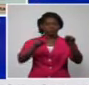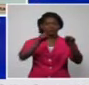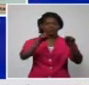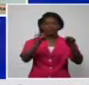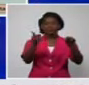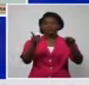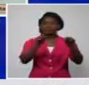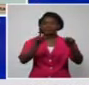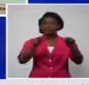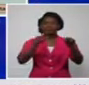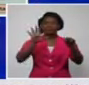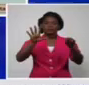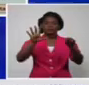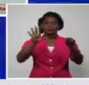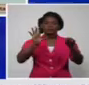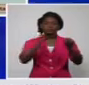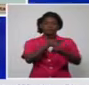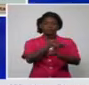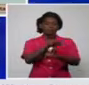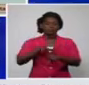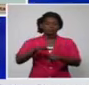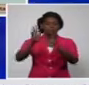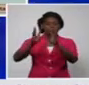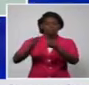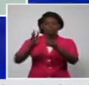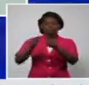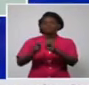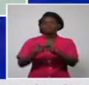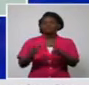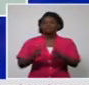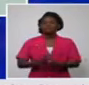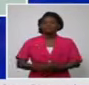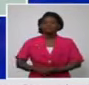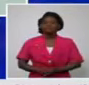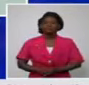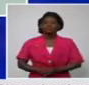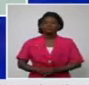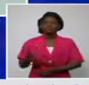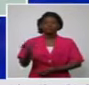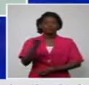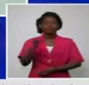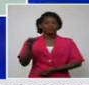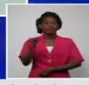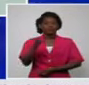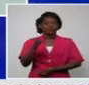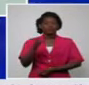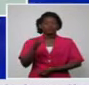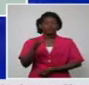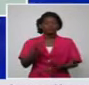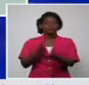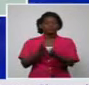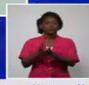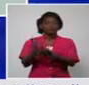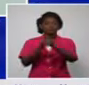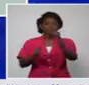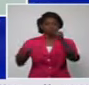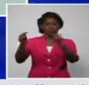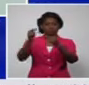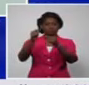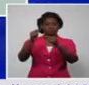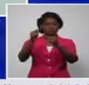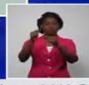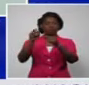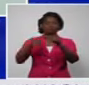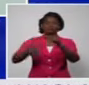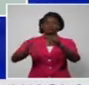110,5 por 100.000 habitantes. Por municipio, se mantiene La Habana aportando 9 de sus